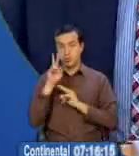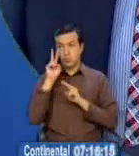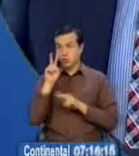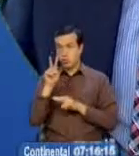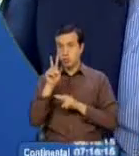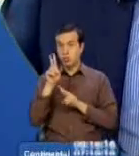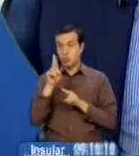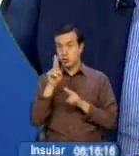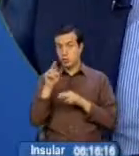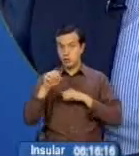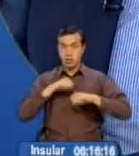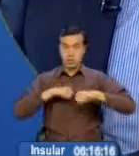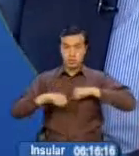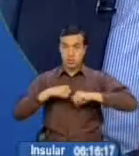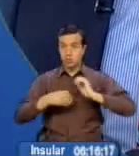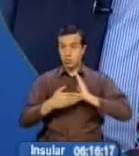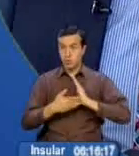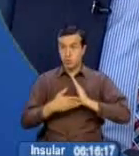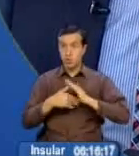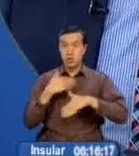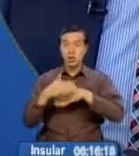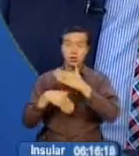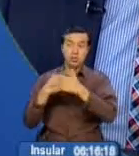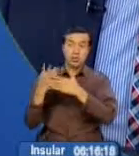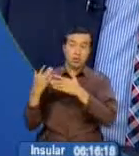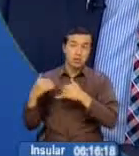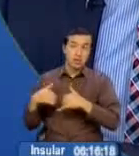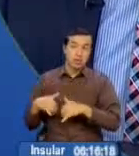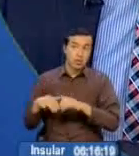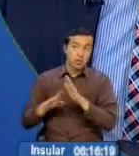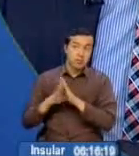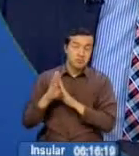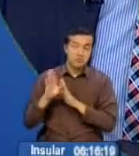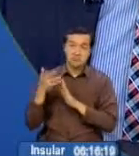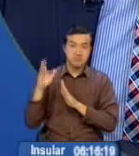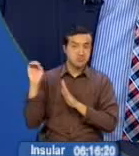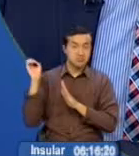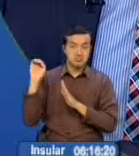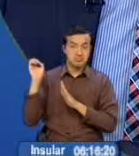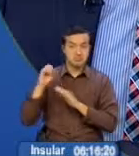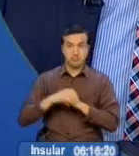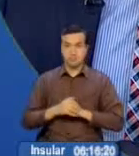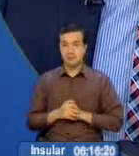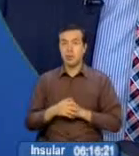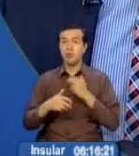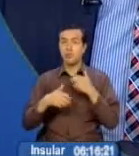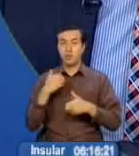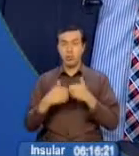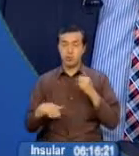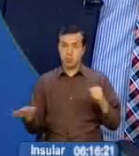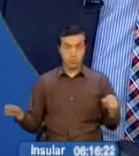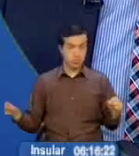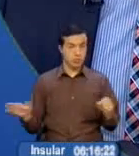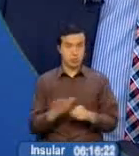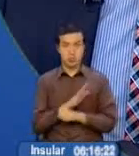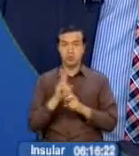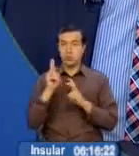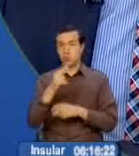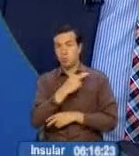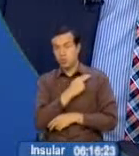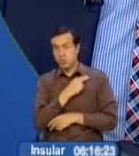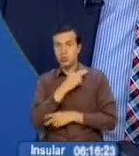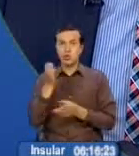mismo esquema de gestión, pues no va a pasar nada. Es decir, el problema que modula todo, el aspecto